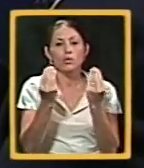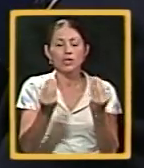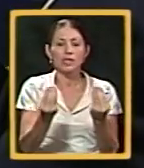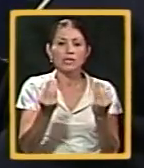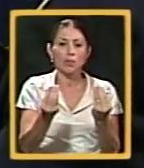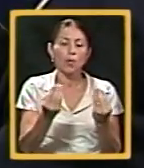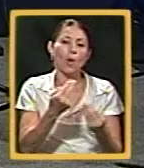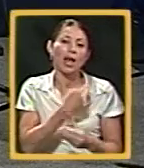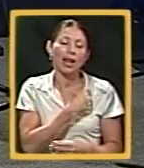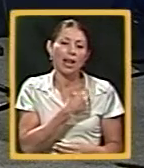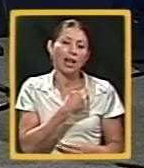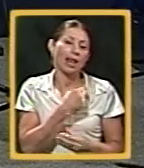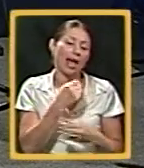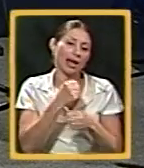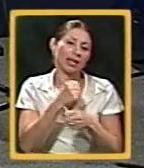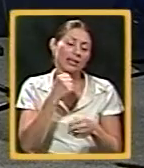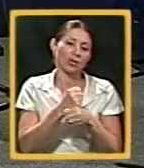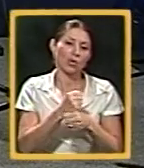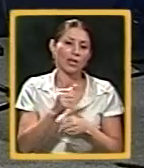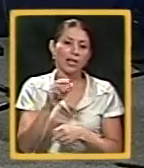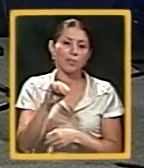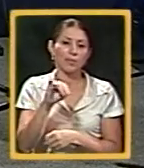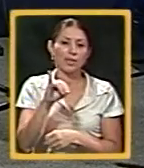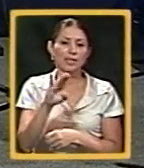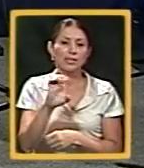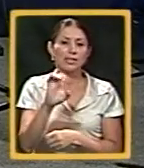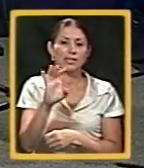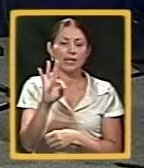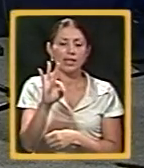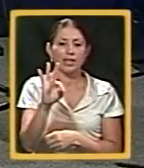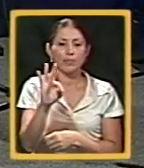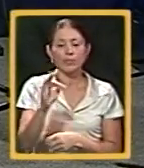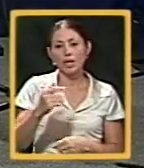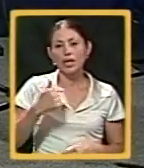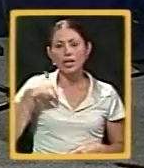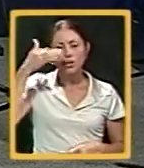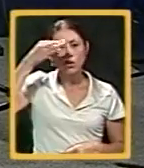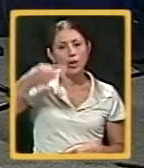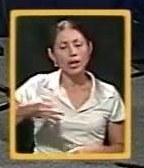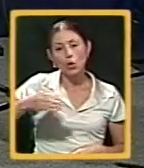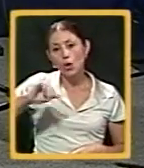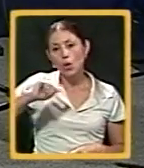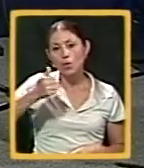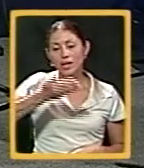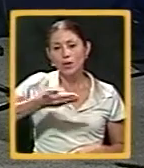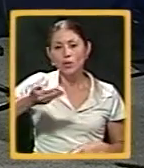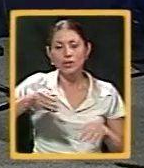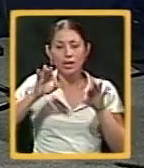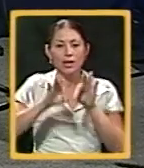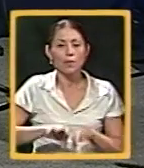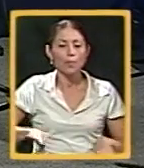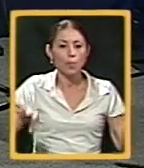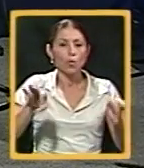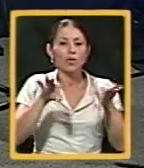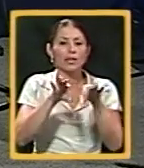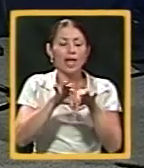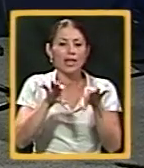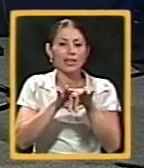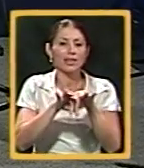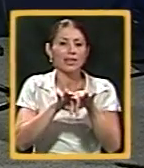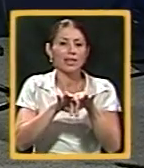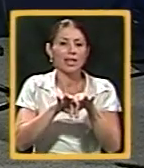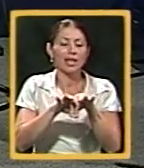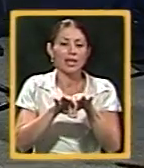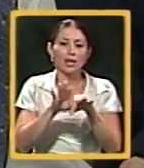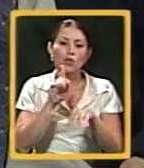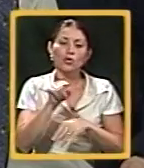MISIT. Bueno, y en ese sentido, me parece que el otro aspecto importante en la coordinación con la academia